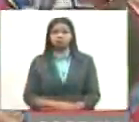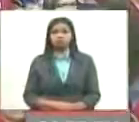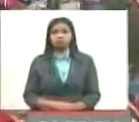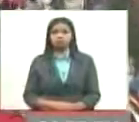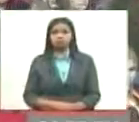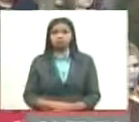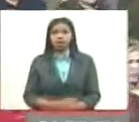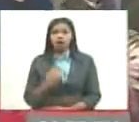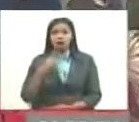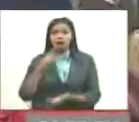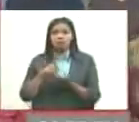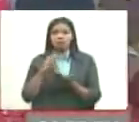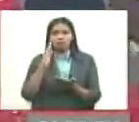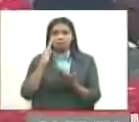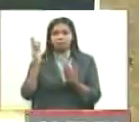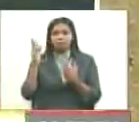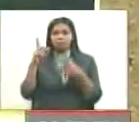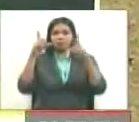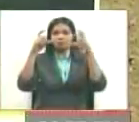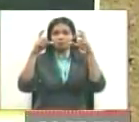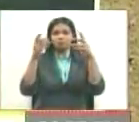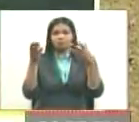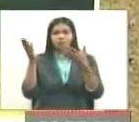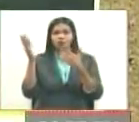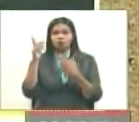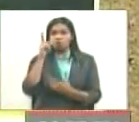¿eh? Aquí está, mira esta foto, ¿eh? El Mostrico.